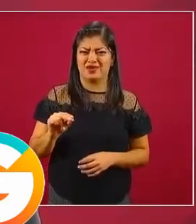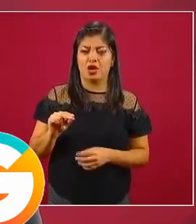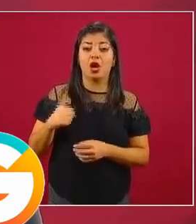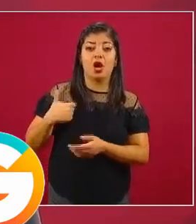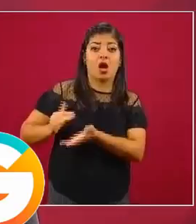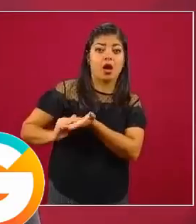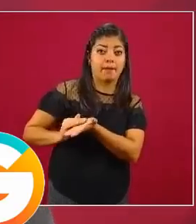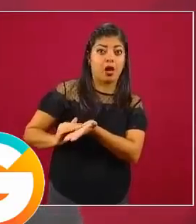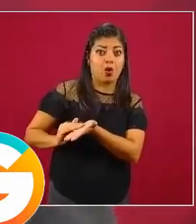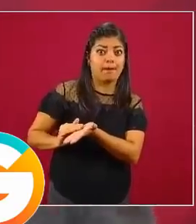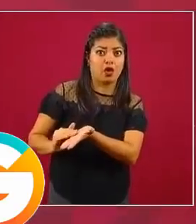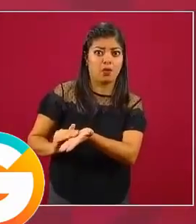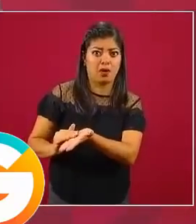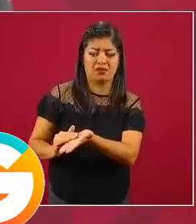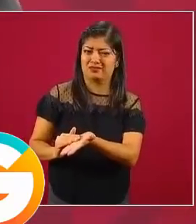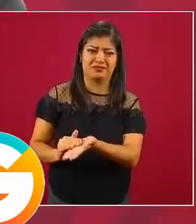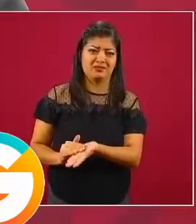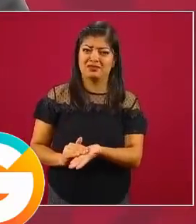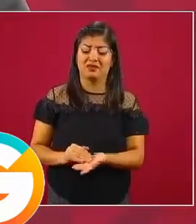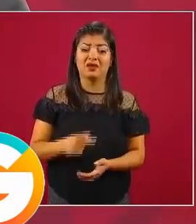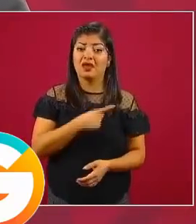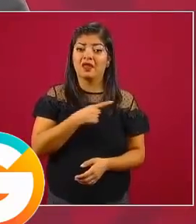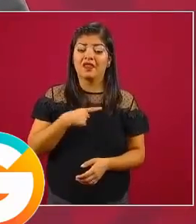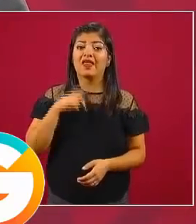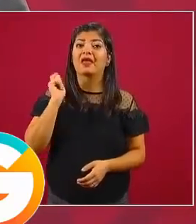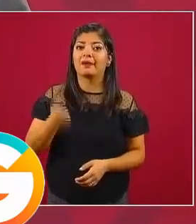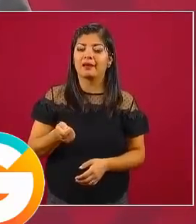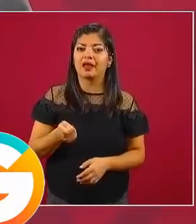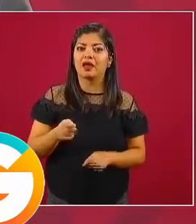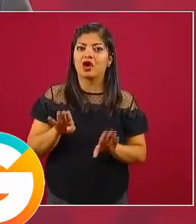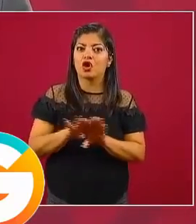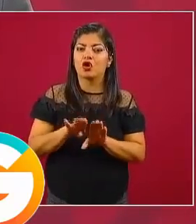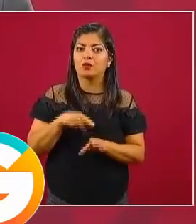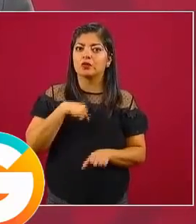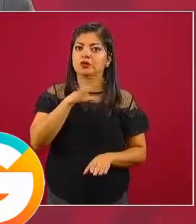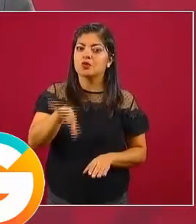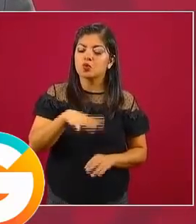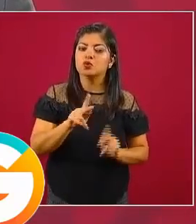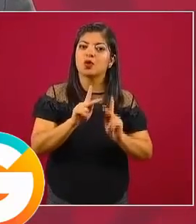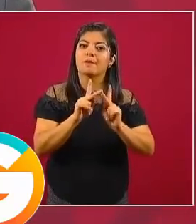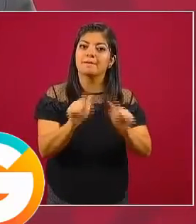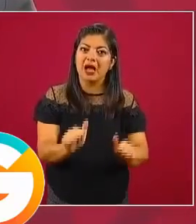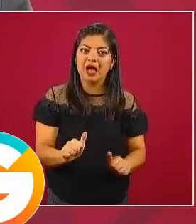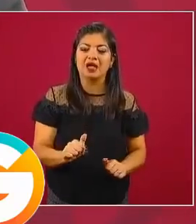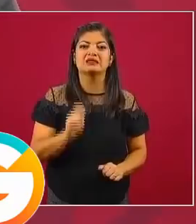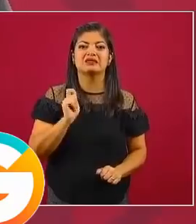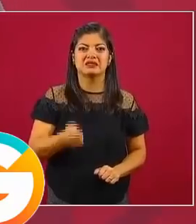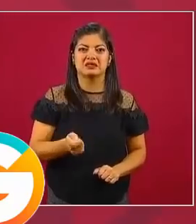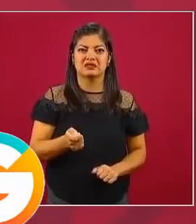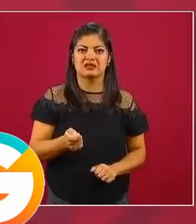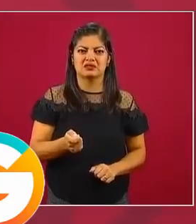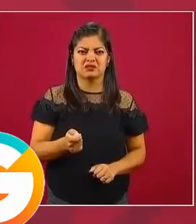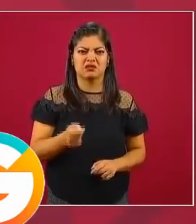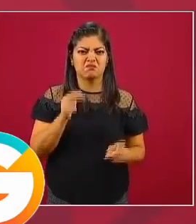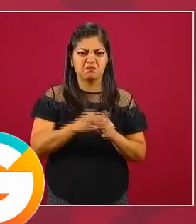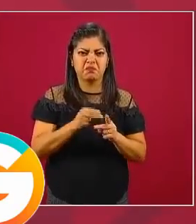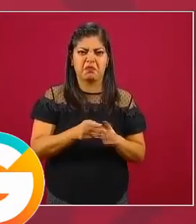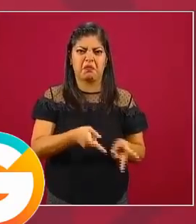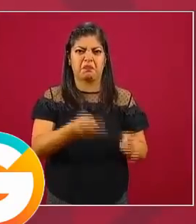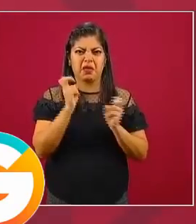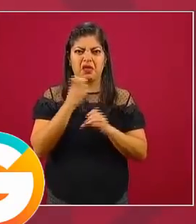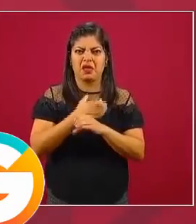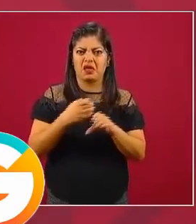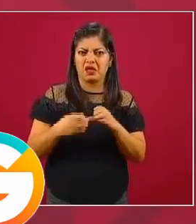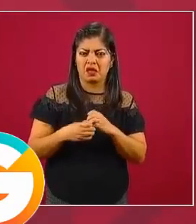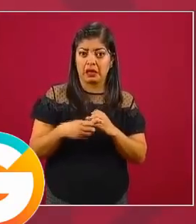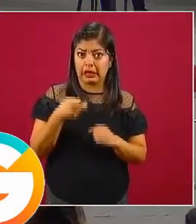Tenemos que convencer, tenemos que persuadir. La paz, la tranquilidad son frutos de la justicia. La violencia no se